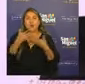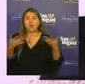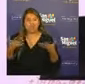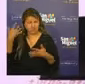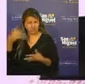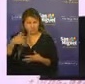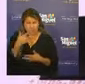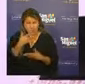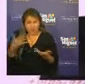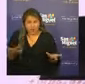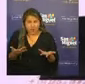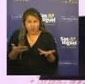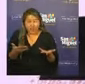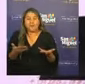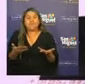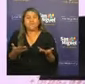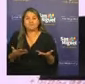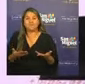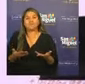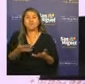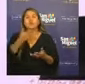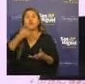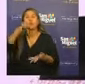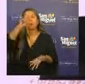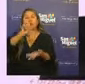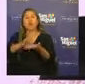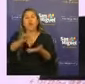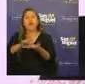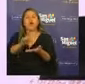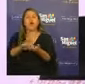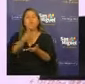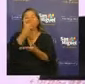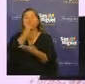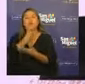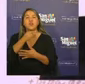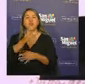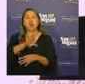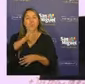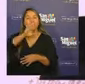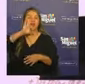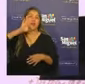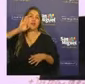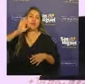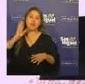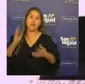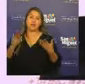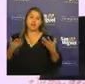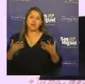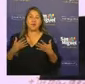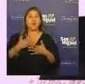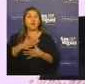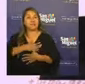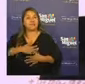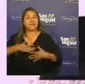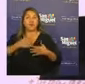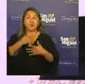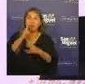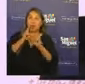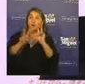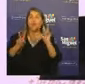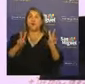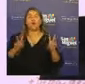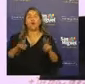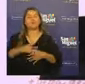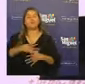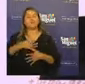esto? Porque en un lugar limpio y en un lugar lindo, no solamente hay mayor sensación de seguridad, sino que